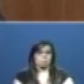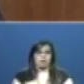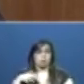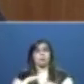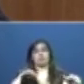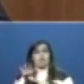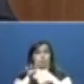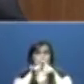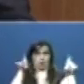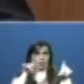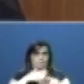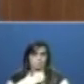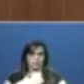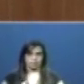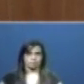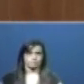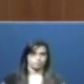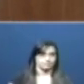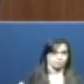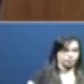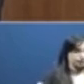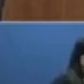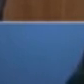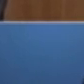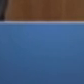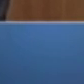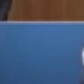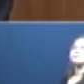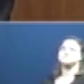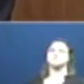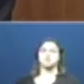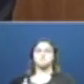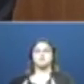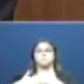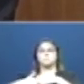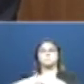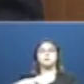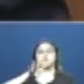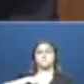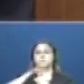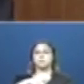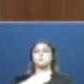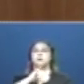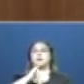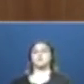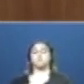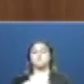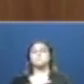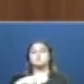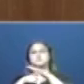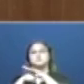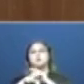empresarial hemos puesto en marcha la plataforma de factura electrónica y estamos desarrollando un nuevo modelo de gestión de la contratación